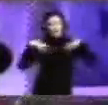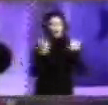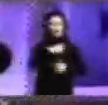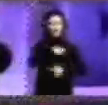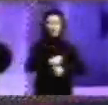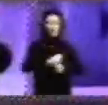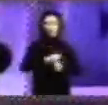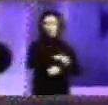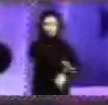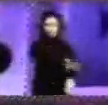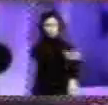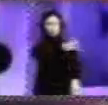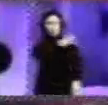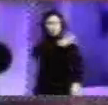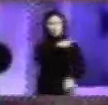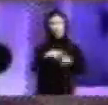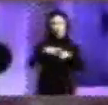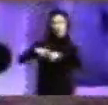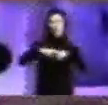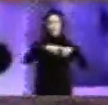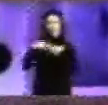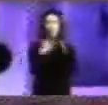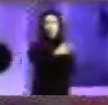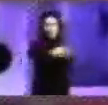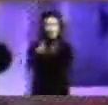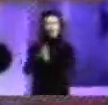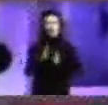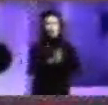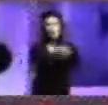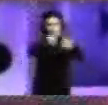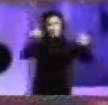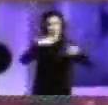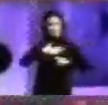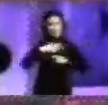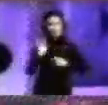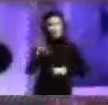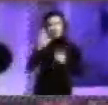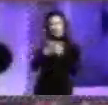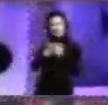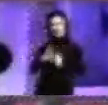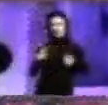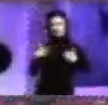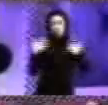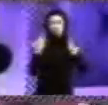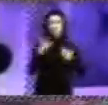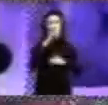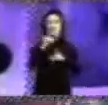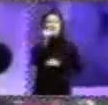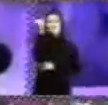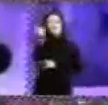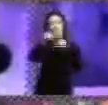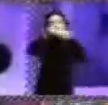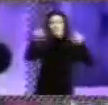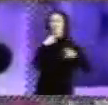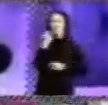mi corazón la compartí con compañeros de mi empresa, con la sorpresa que a mi jefe no gustó que mi